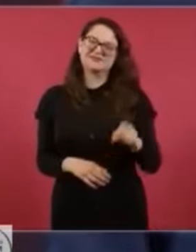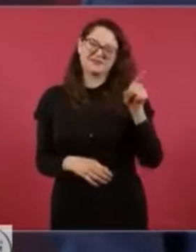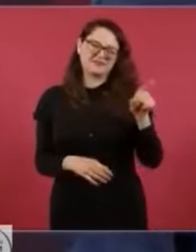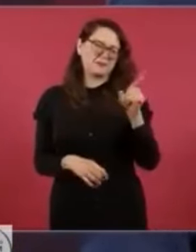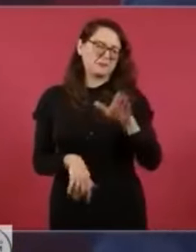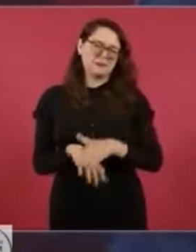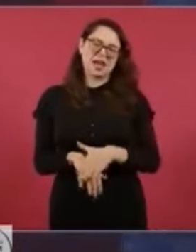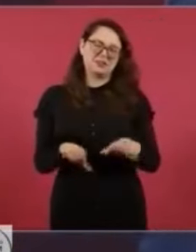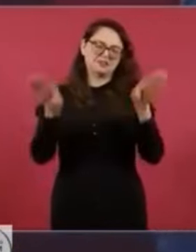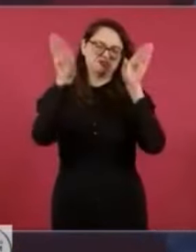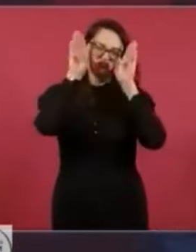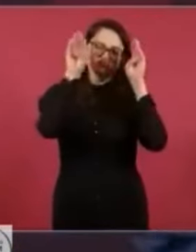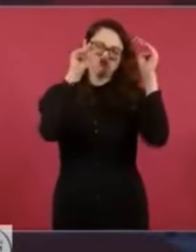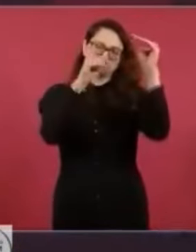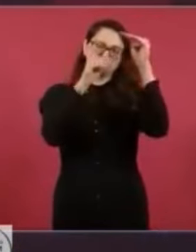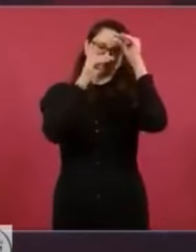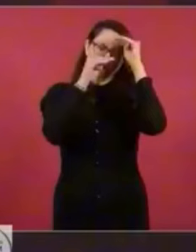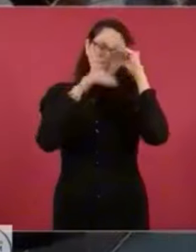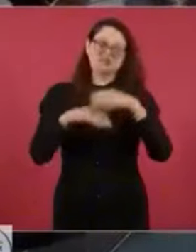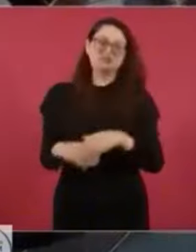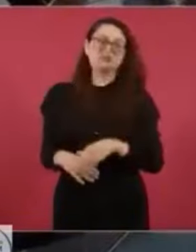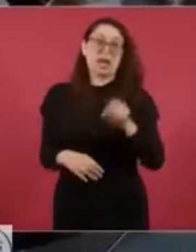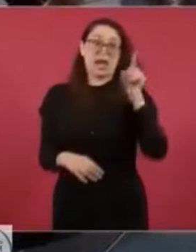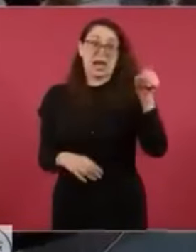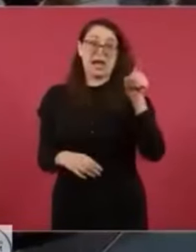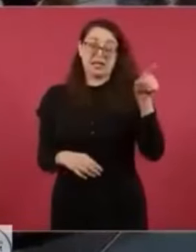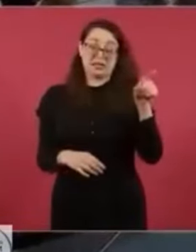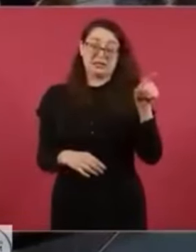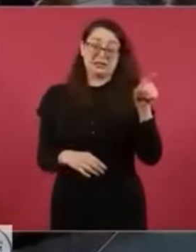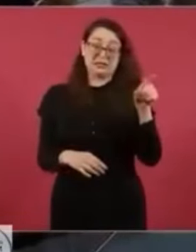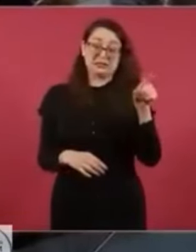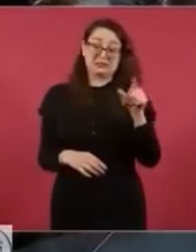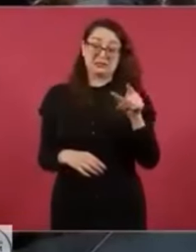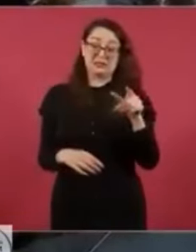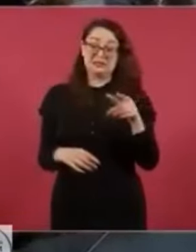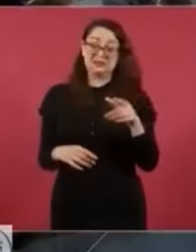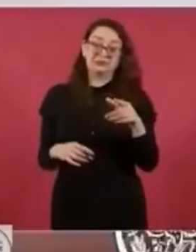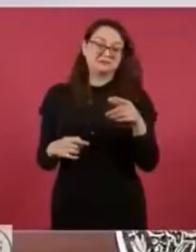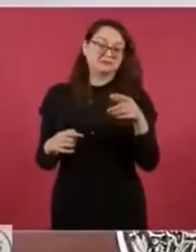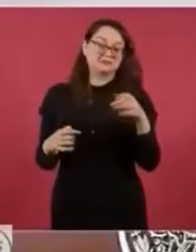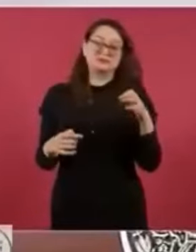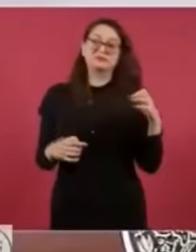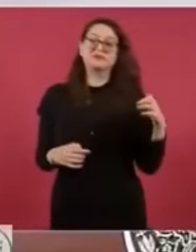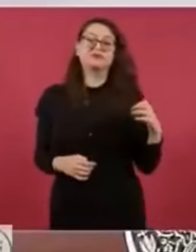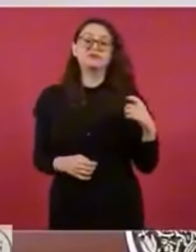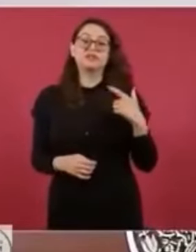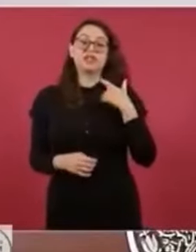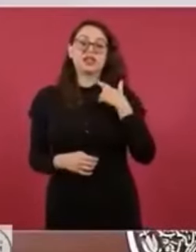España y ahí ían ido a